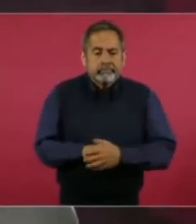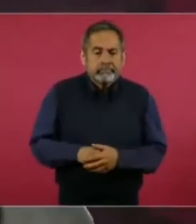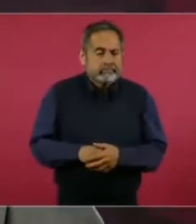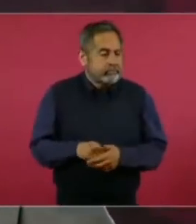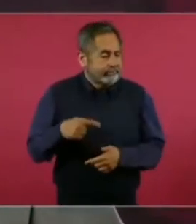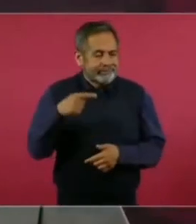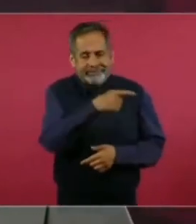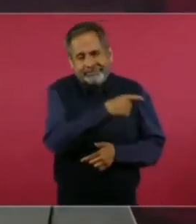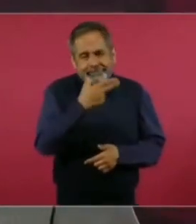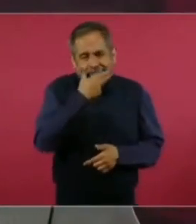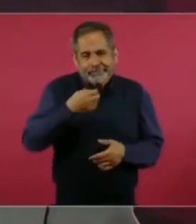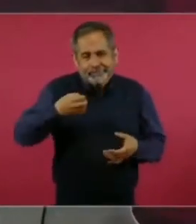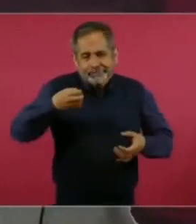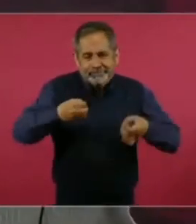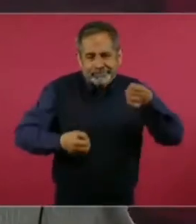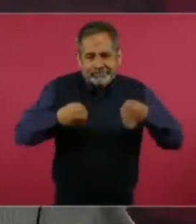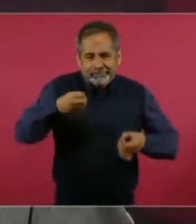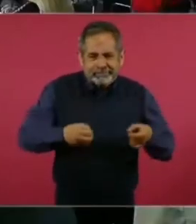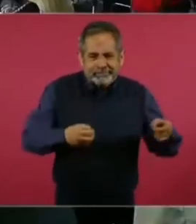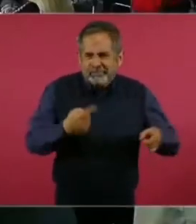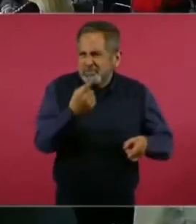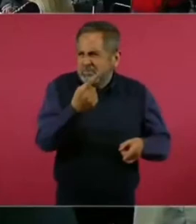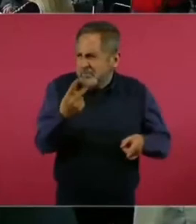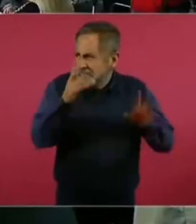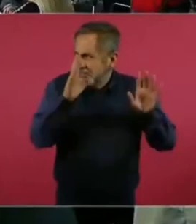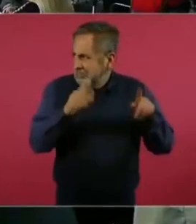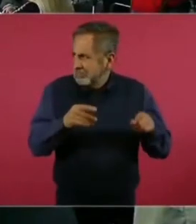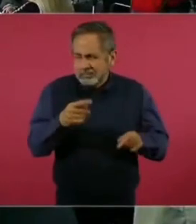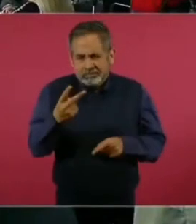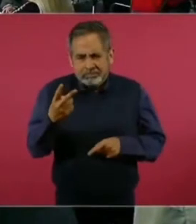juez o dos